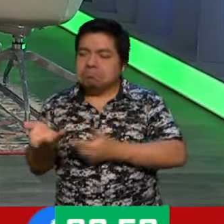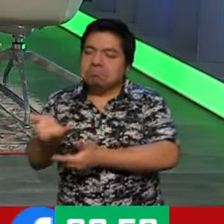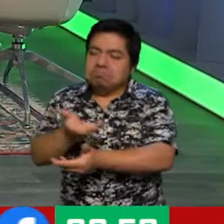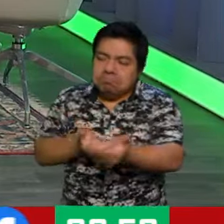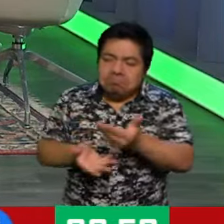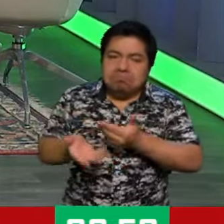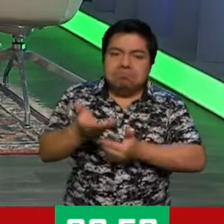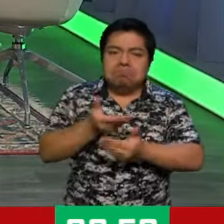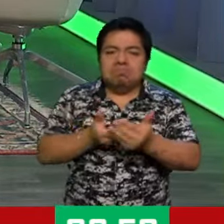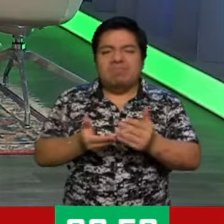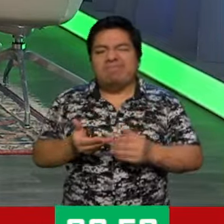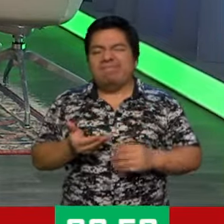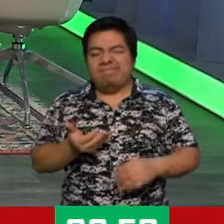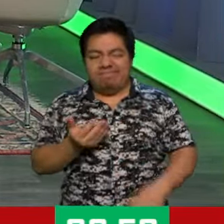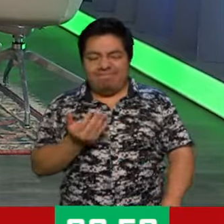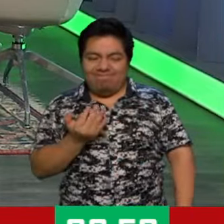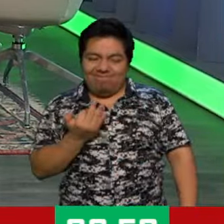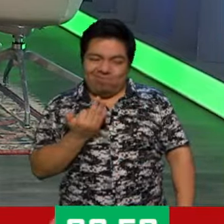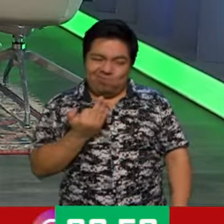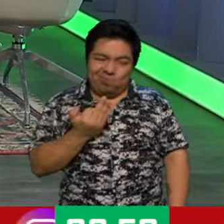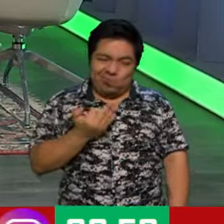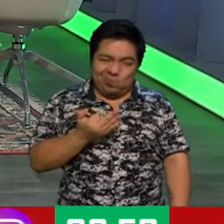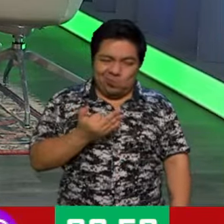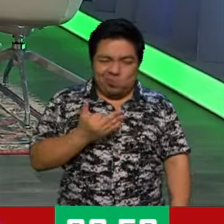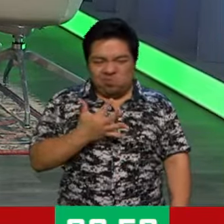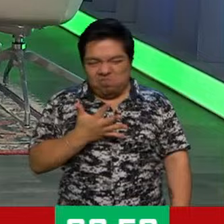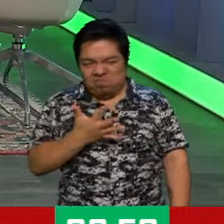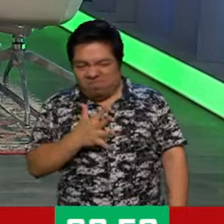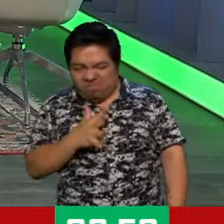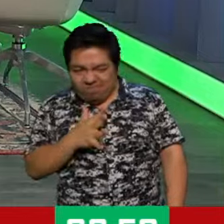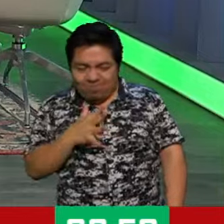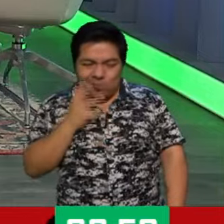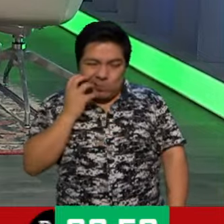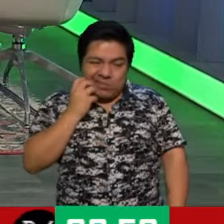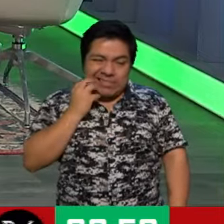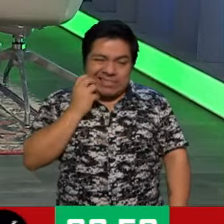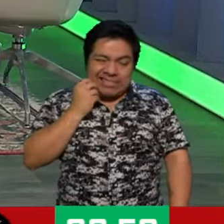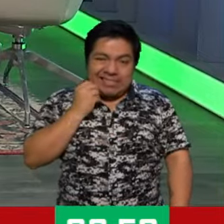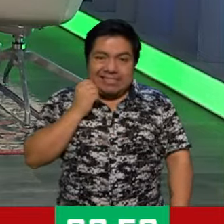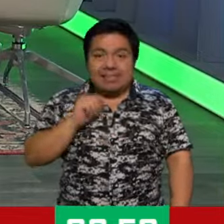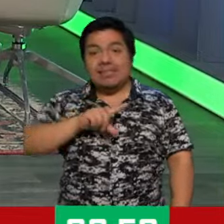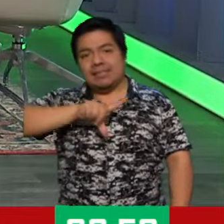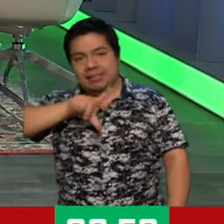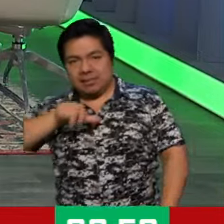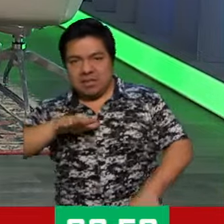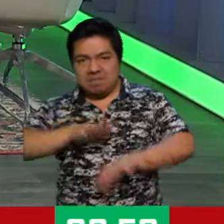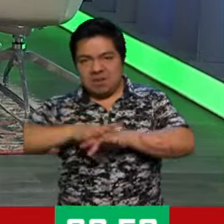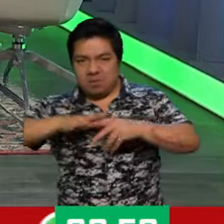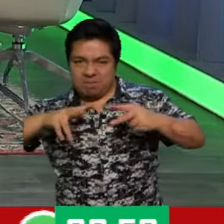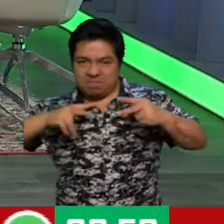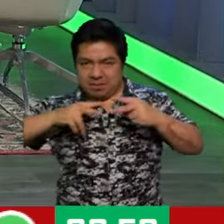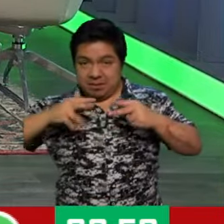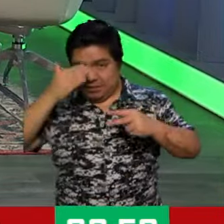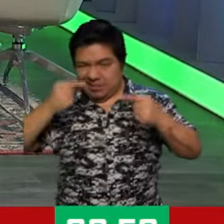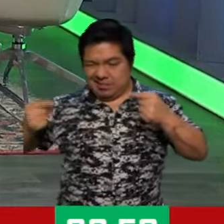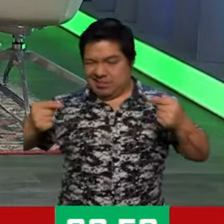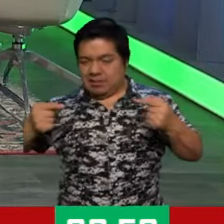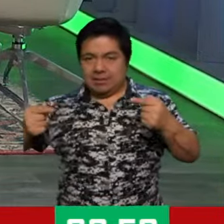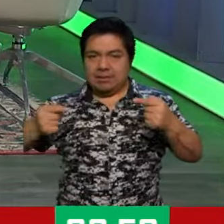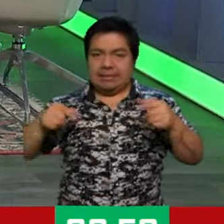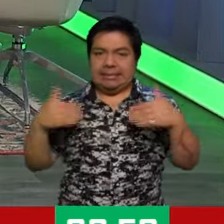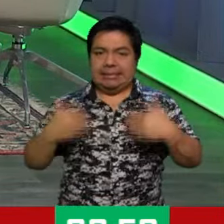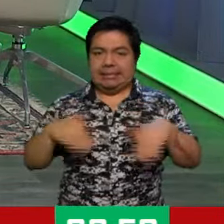que no aceptaba al 100 como que... Mi la identidad. Transición, claro. No, pero ya cuando hubo más roces feos con esta persona, pues ya llegó